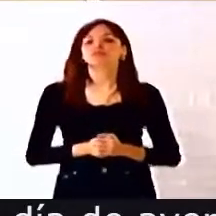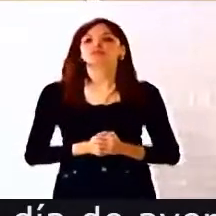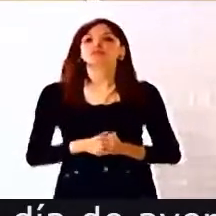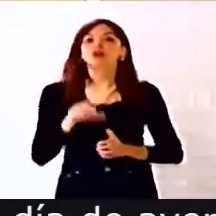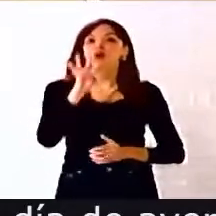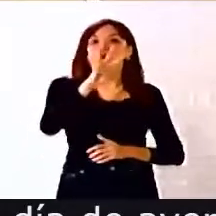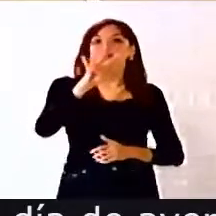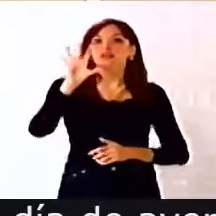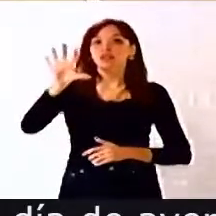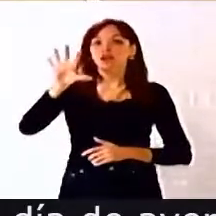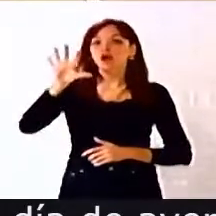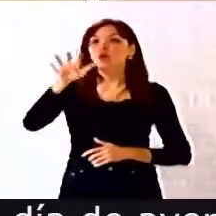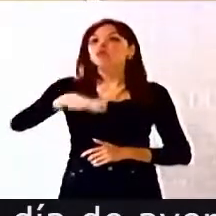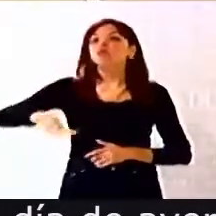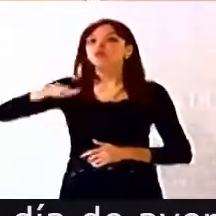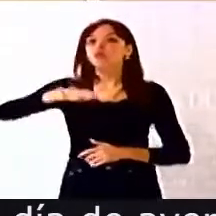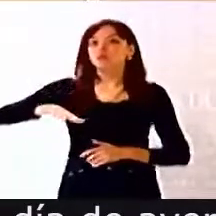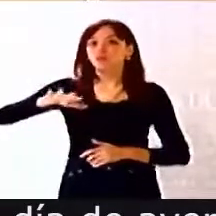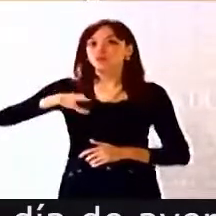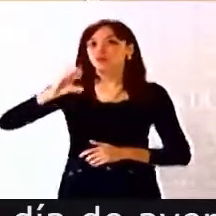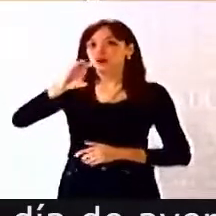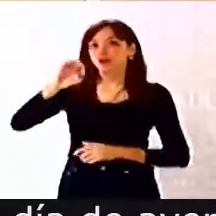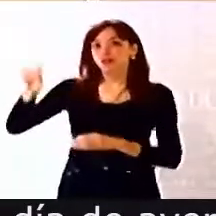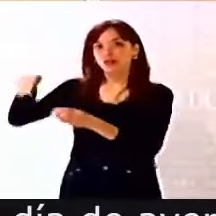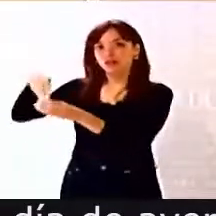45 de ellos están en el área de salud de Cáceres,